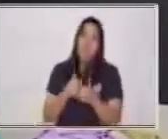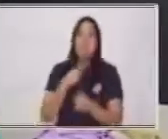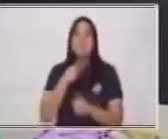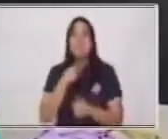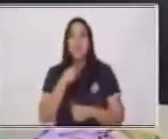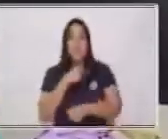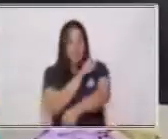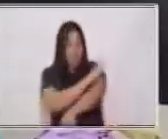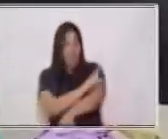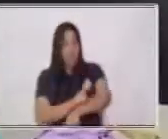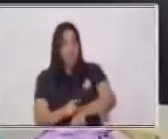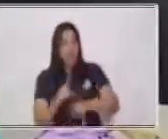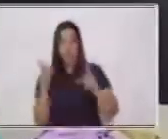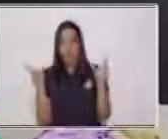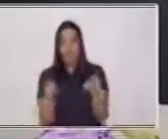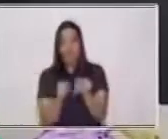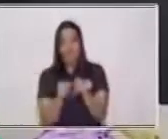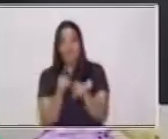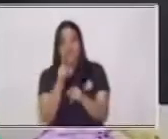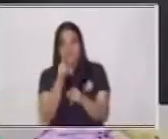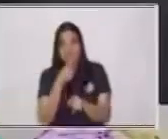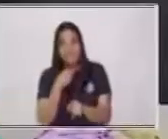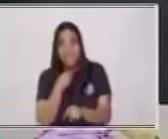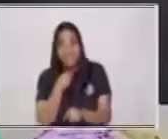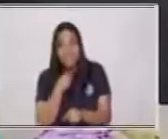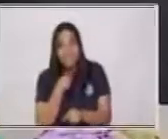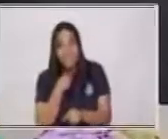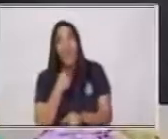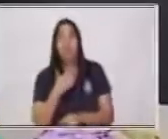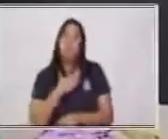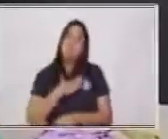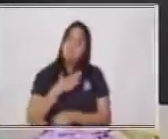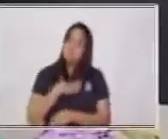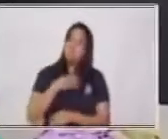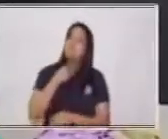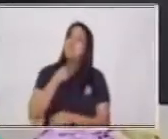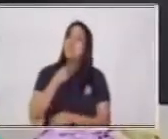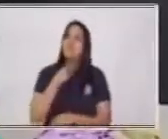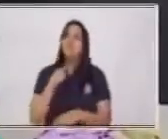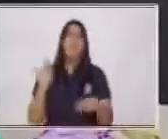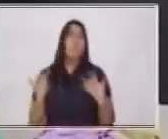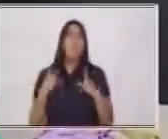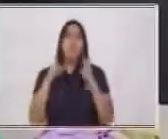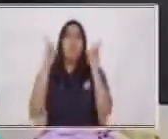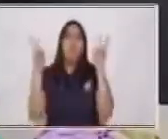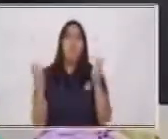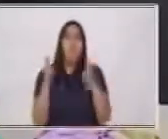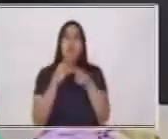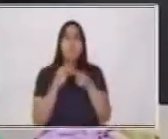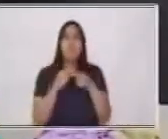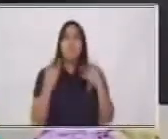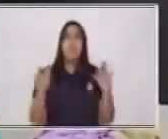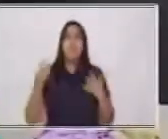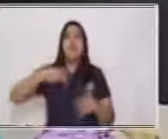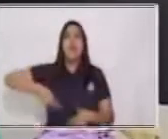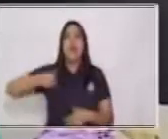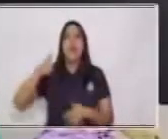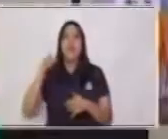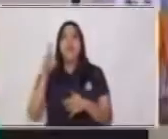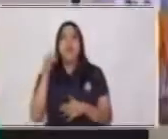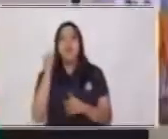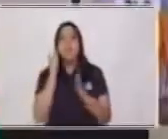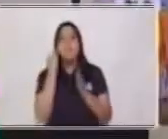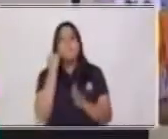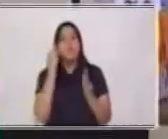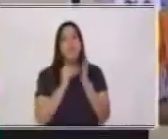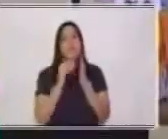cuento muy corto. ¿Les gustó? A mí me gustó mucho. ¿Cómo se llamaba el cuento? Se llamaba La mariquita y el